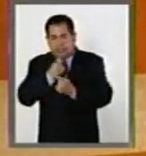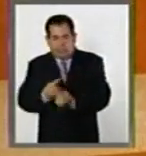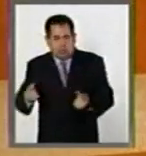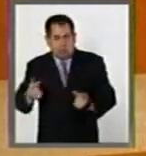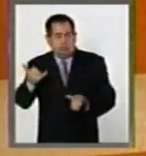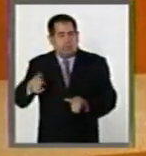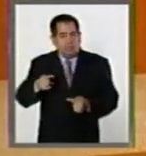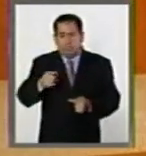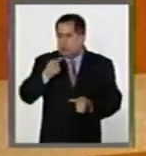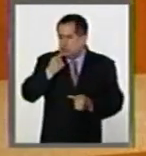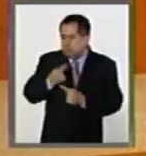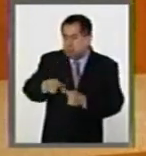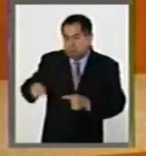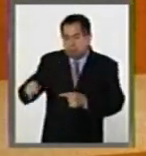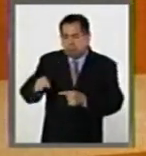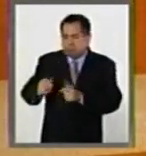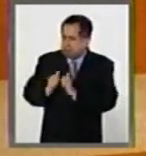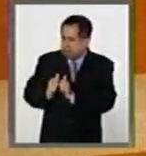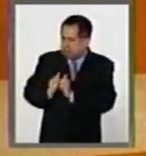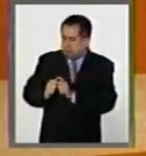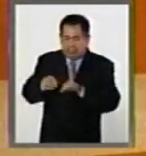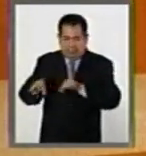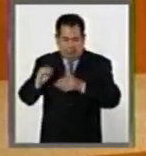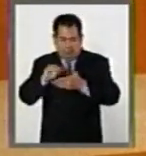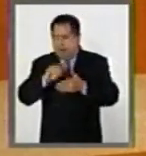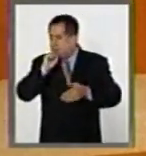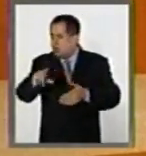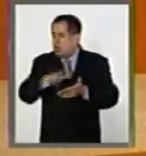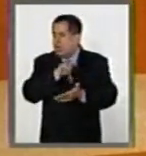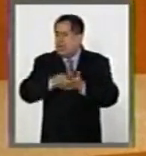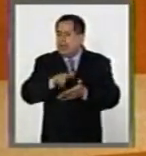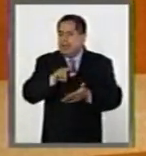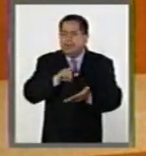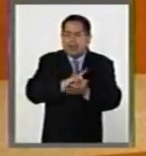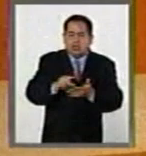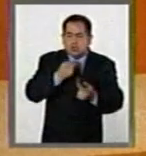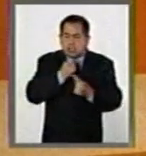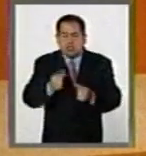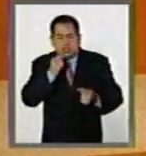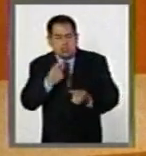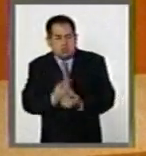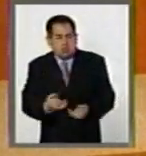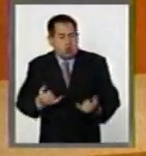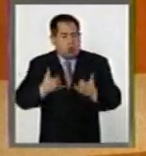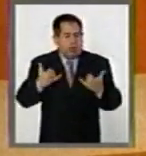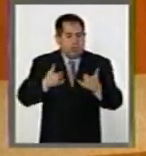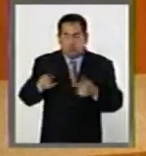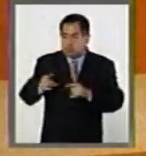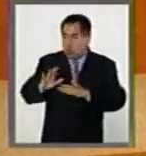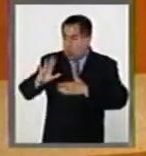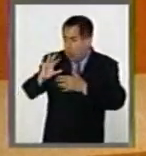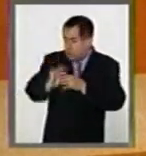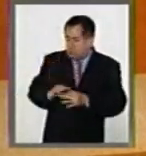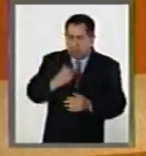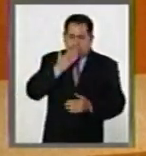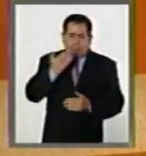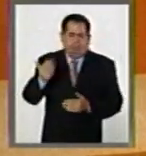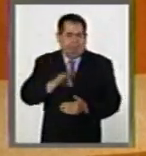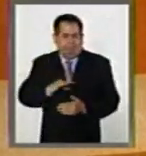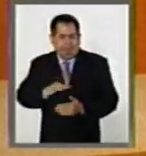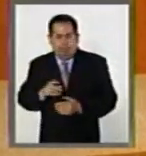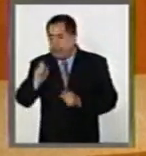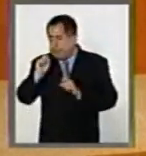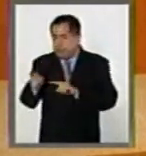la Adolescencia, con quien también trabajamos la Ley General de los Derechos de Niñas, Niños y Adolescentes, y su compromiso con el tema. Por